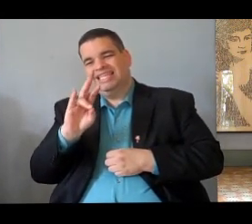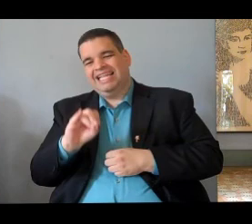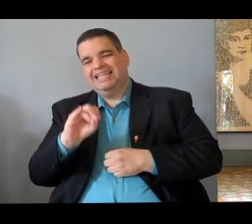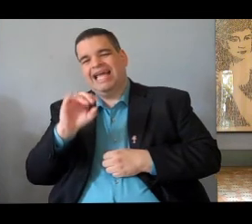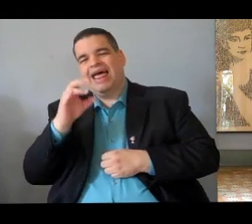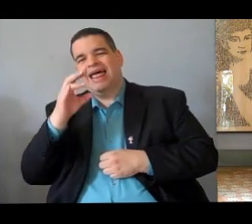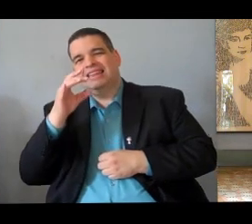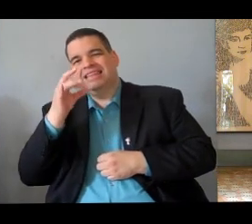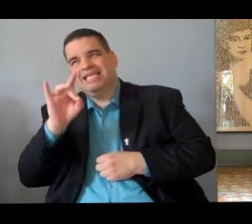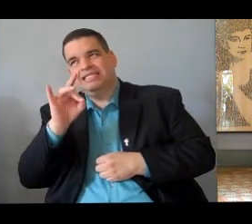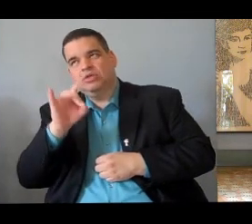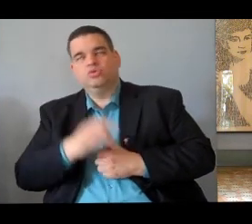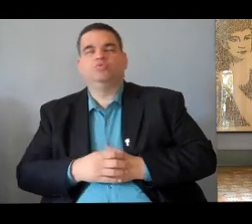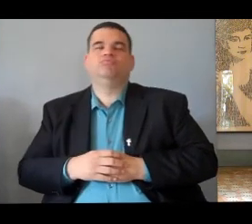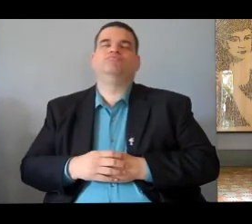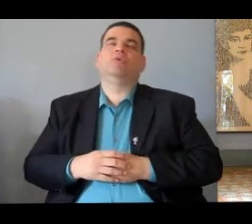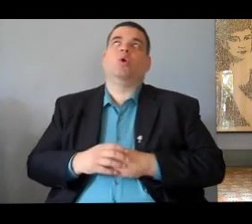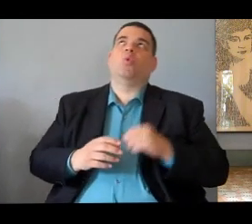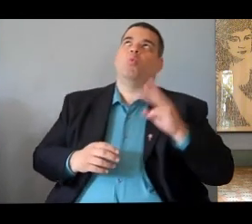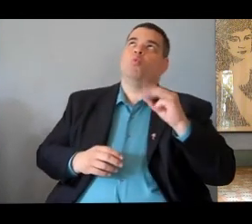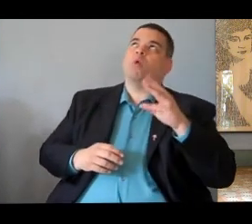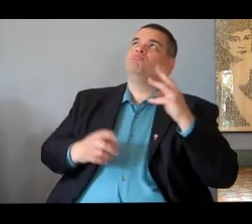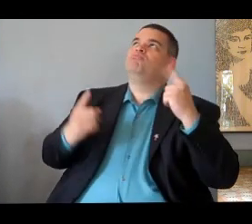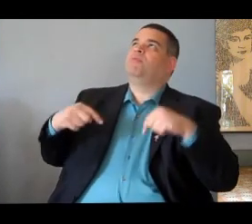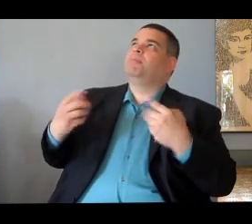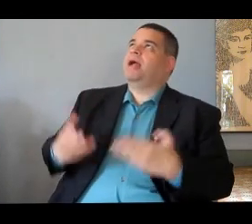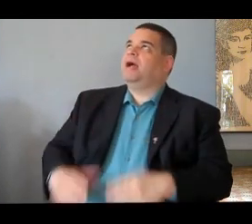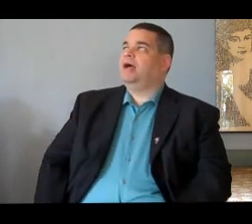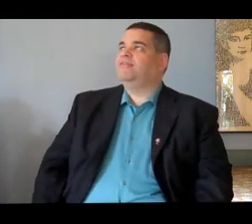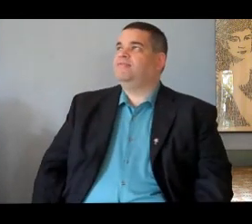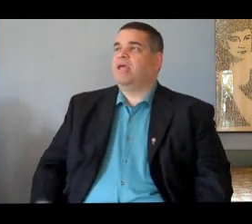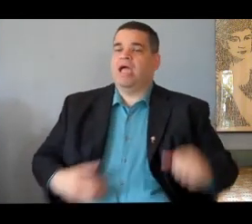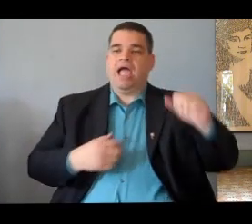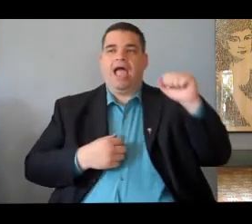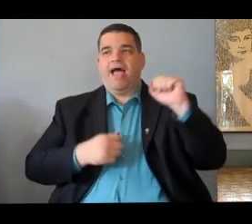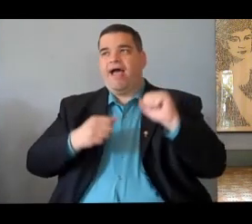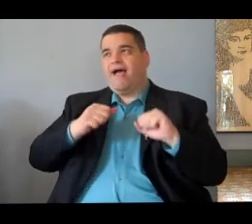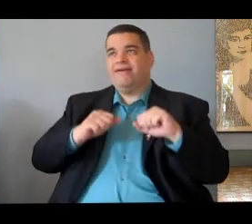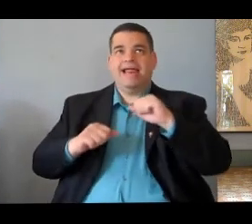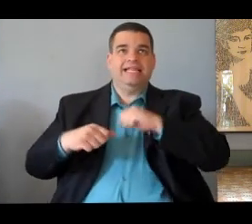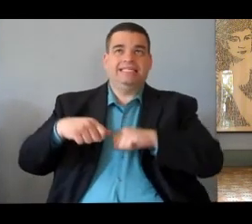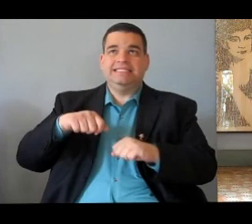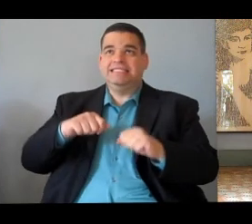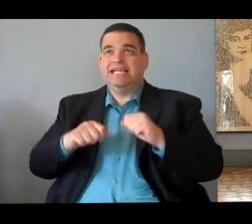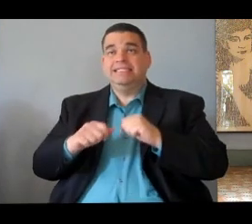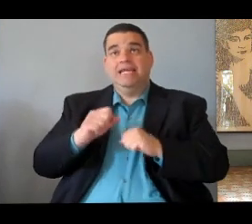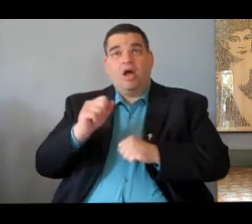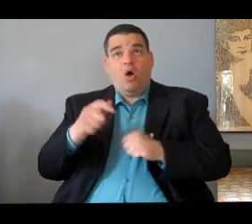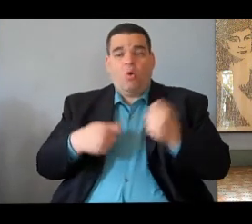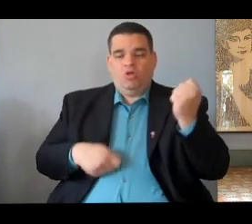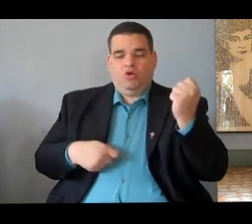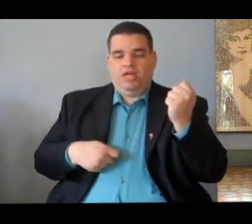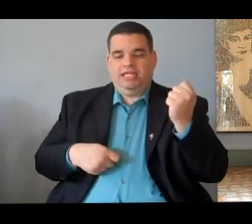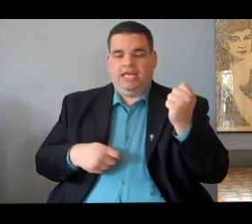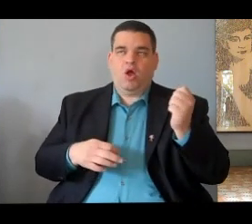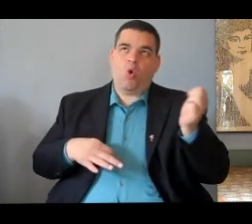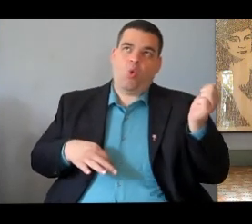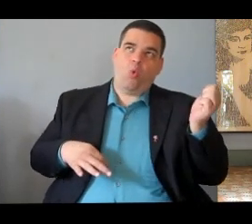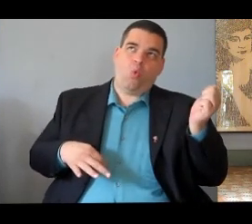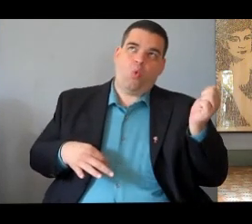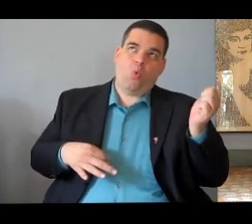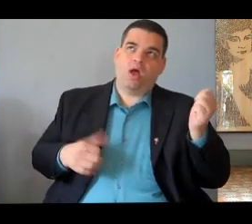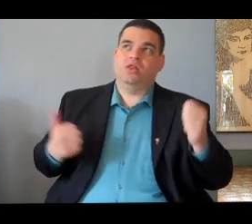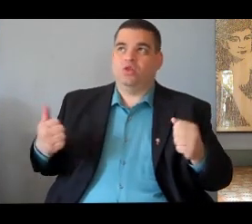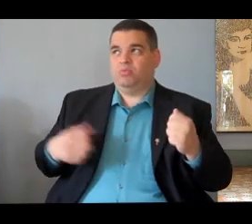848-7018. Wow, yo voy a venir para acá. ¿A bailar salsa o a tocar guitarra? Cuatro. Porque